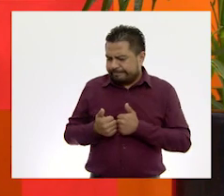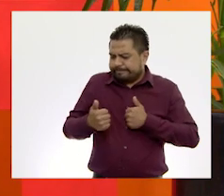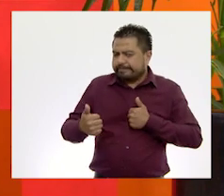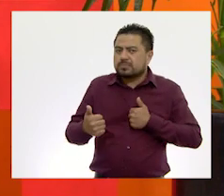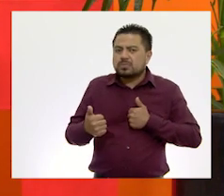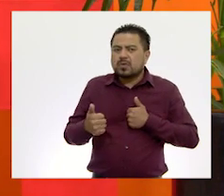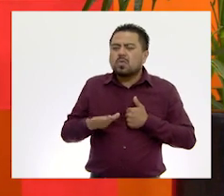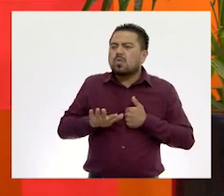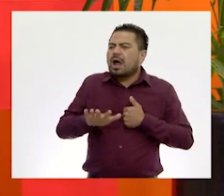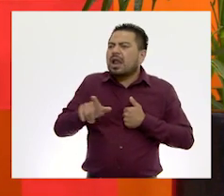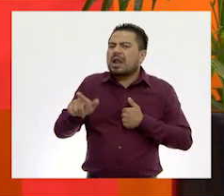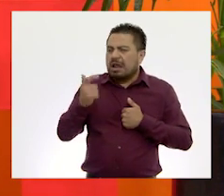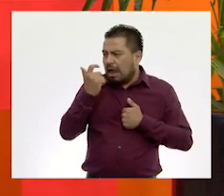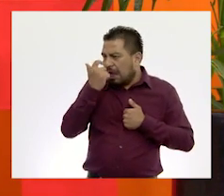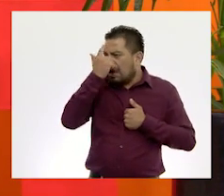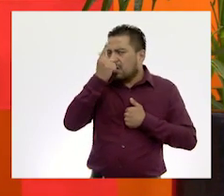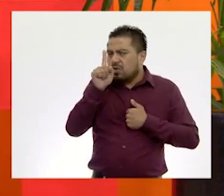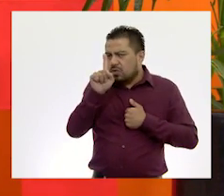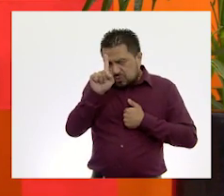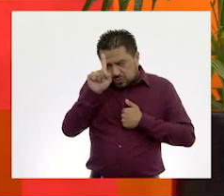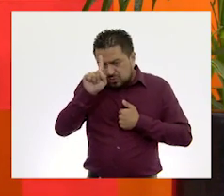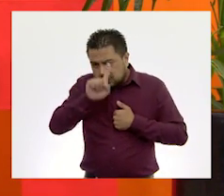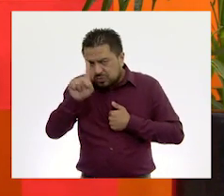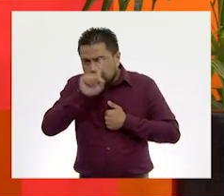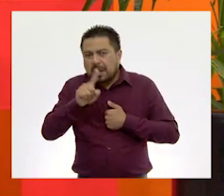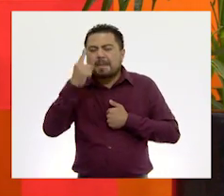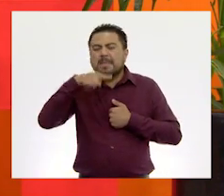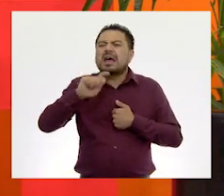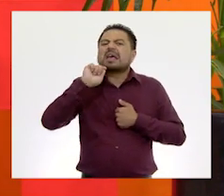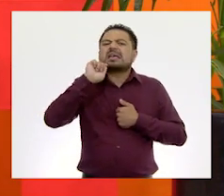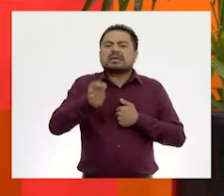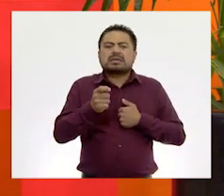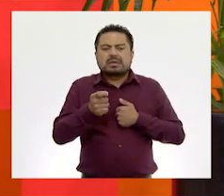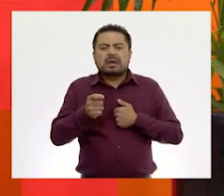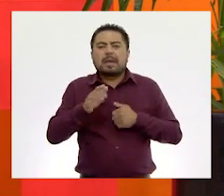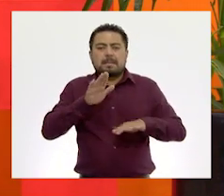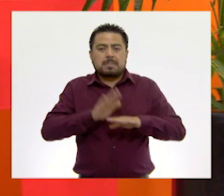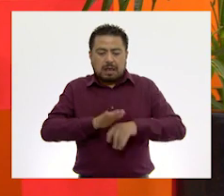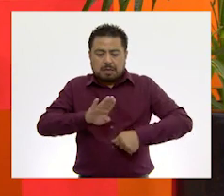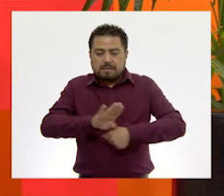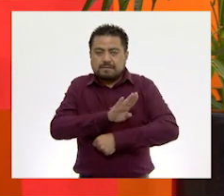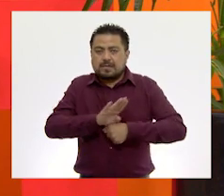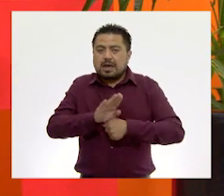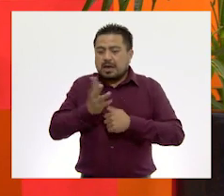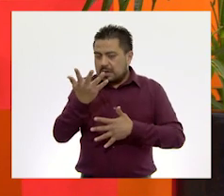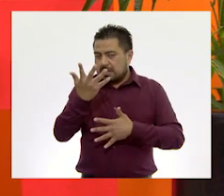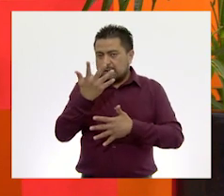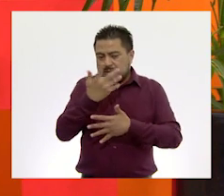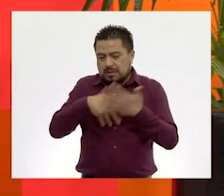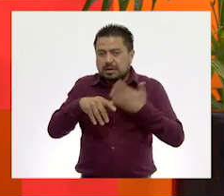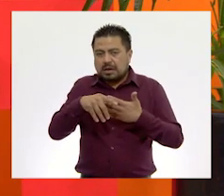¿qué estrategias puedes sugerir para que se vaya favoreciendo la lengua escrita como la segunda